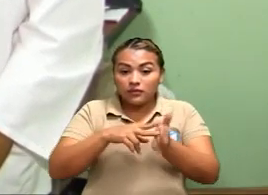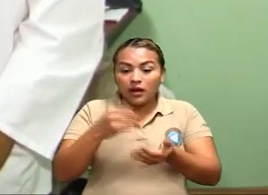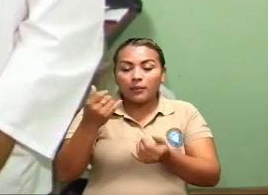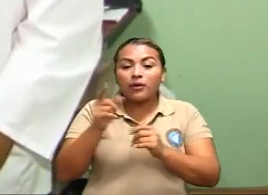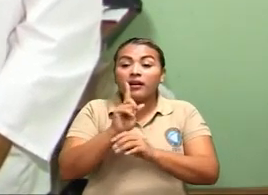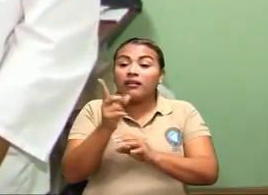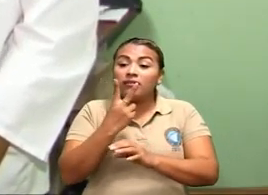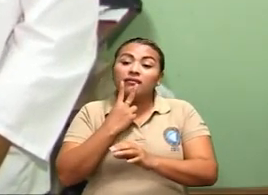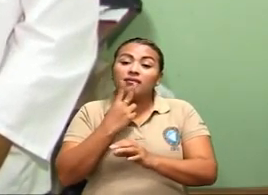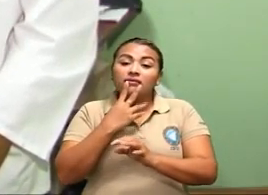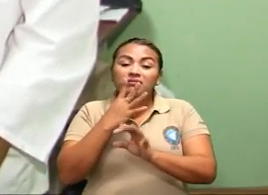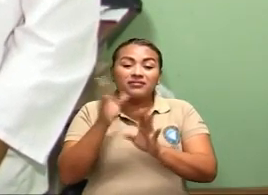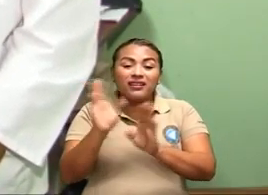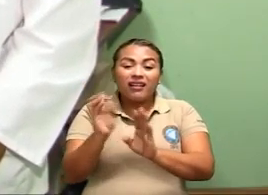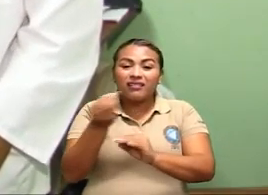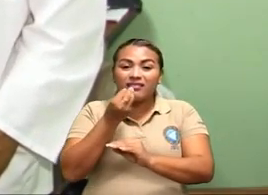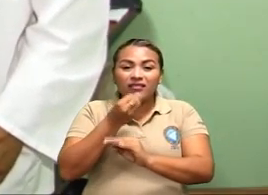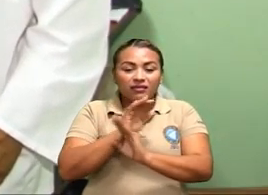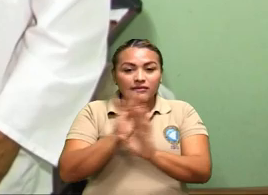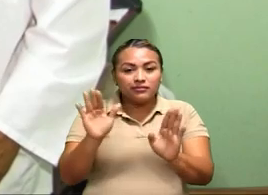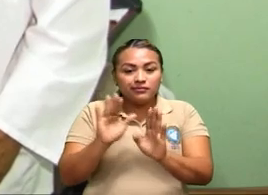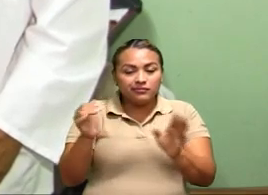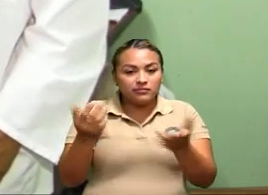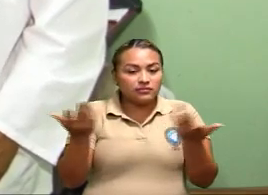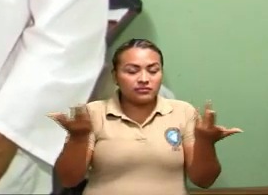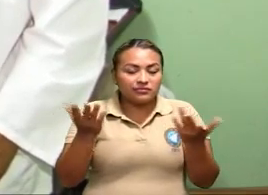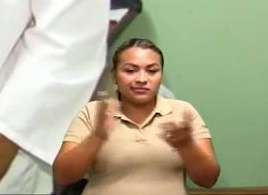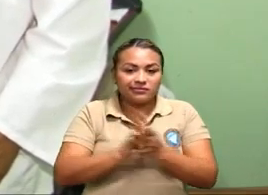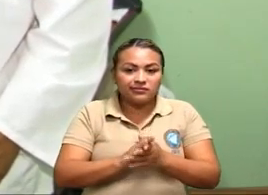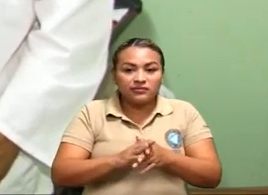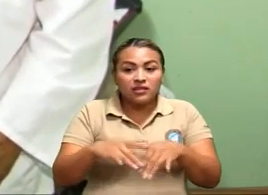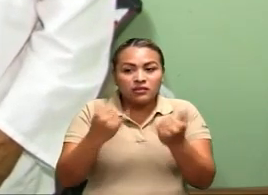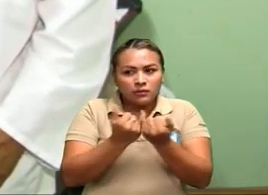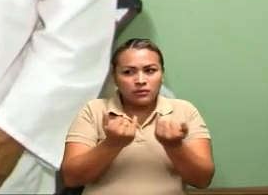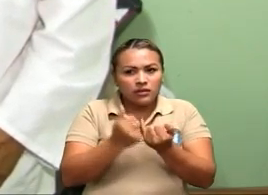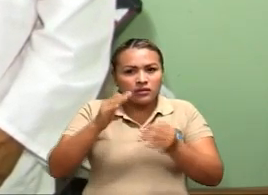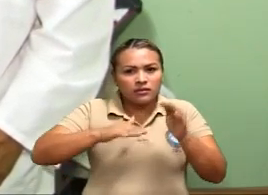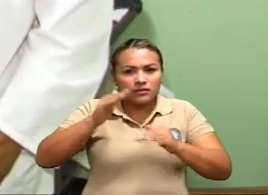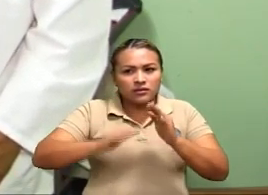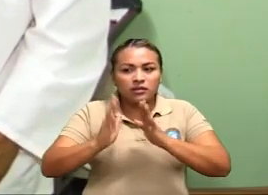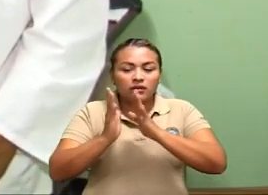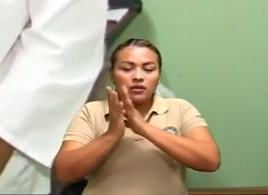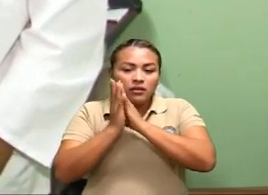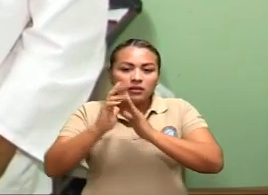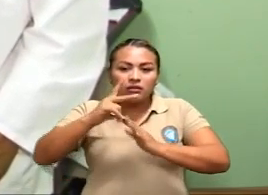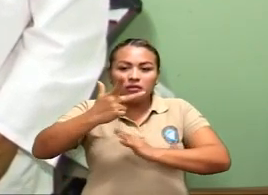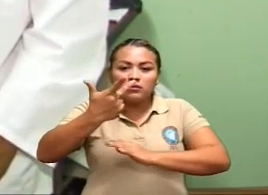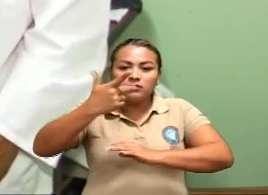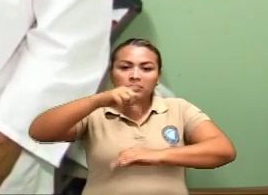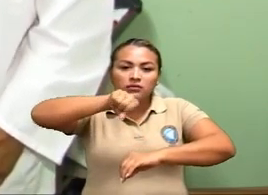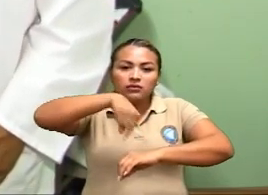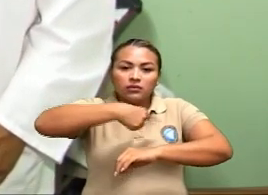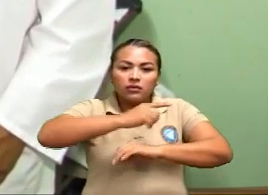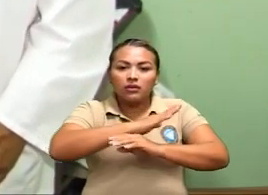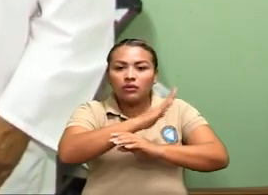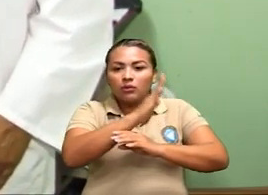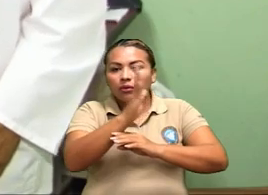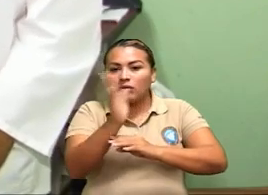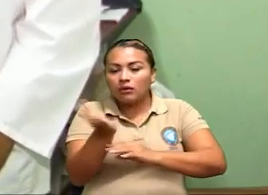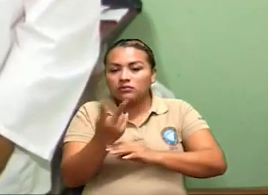no cenamos todos los días, imagínense, no cenamos y vamos a dormir, pasamos 8 horas en ayuno y llegamos al desayuno y desayunamos mal,